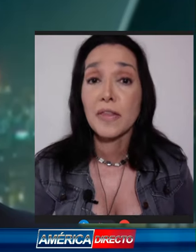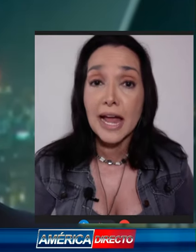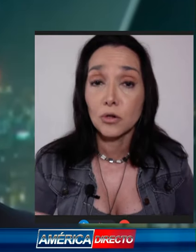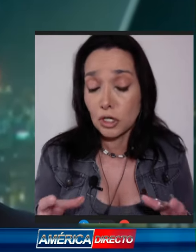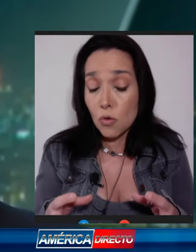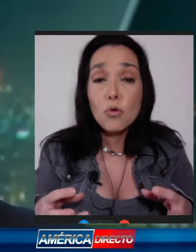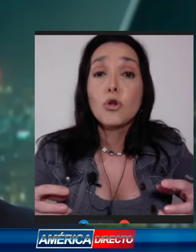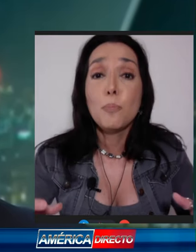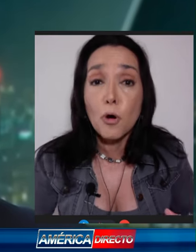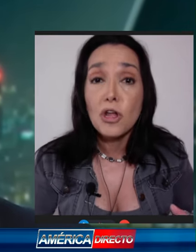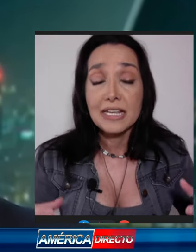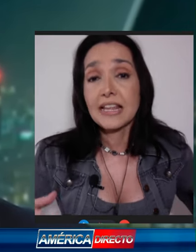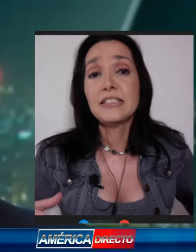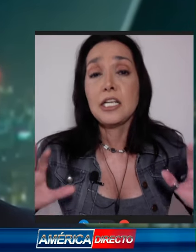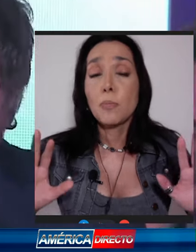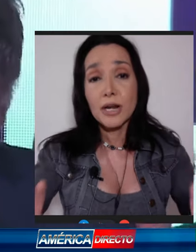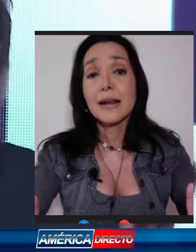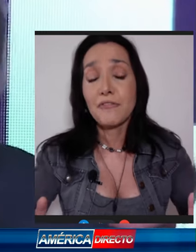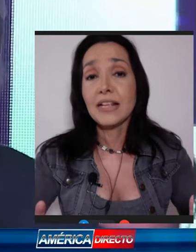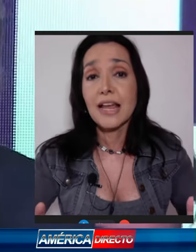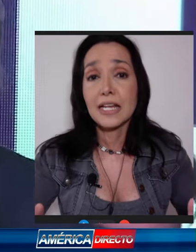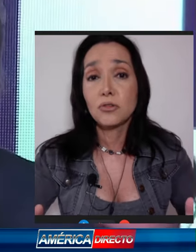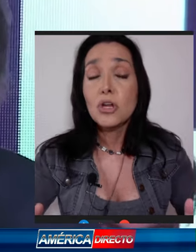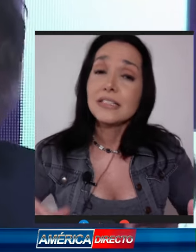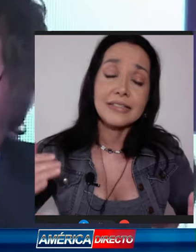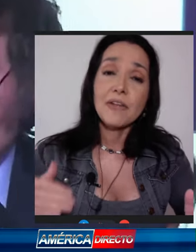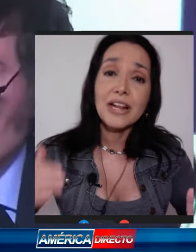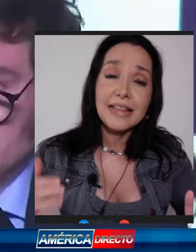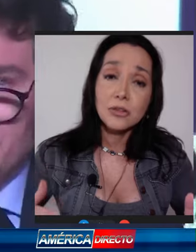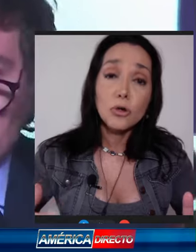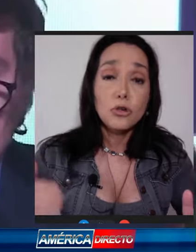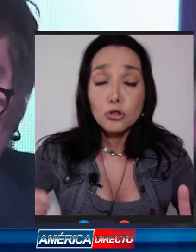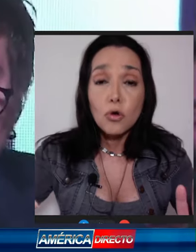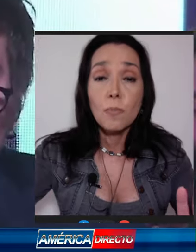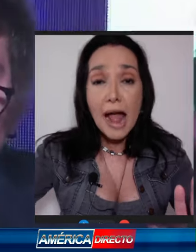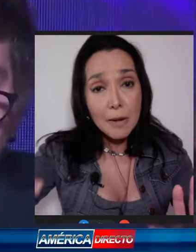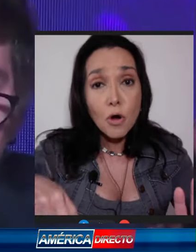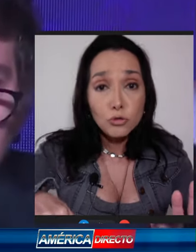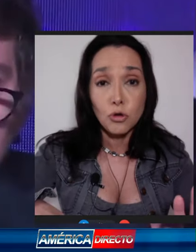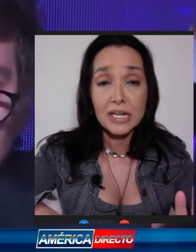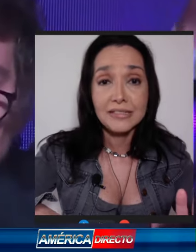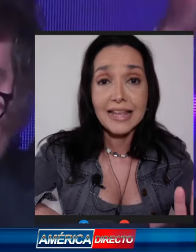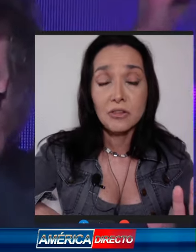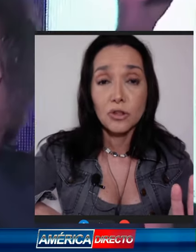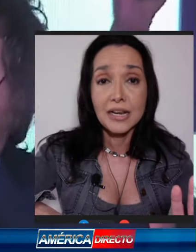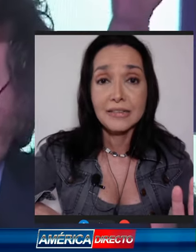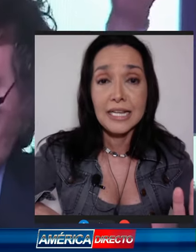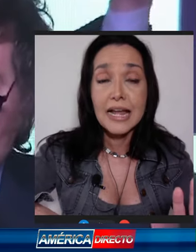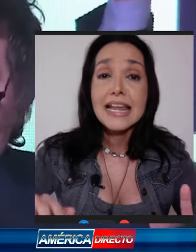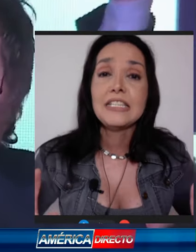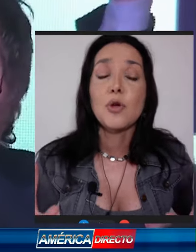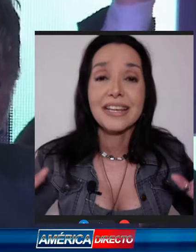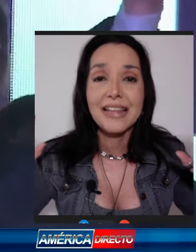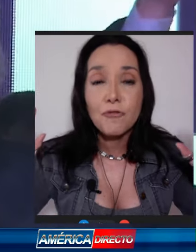los ciudadanos y con un grupo que ha decidido ponerle frente a esto, se está enfrentando no solo al monstruo que está dentro de